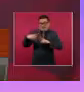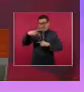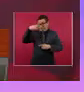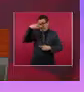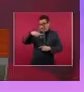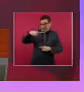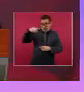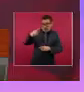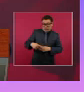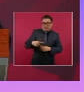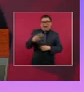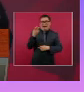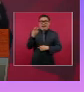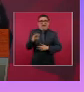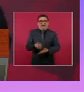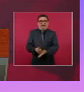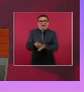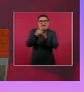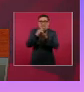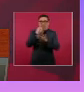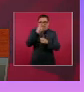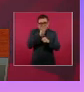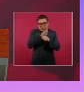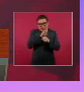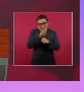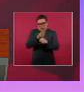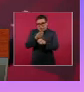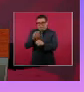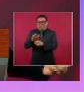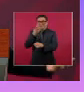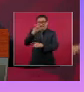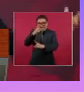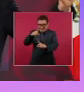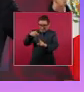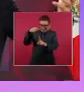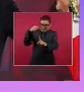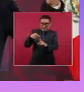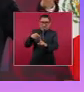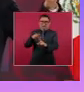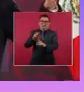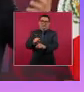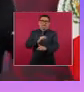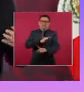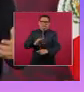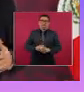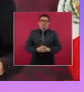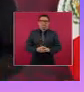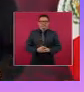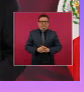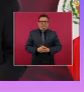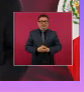mexicanas que nos están ayudando con este propósito. O sea, es